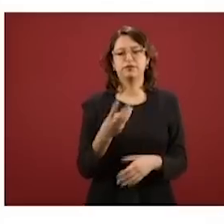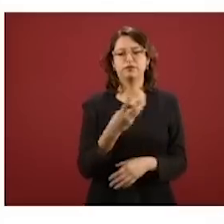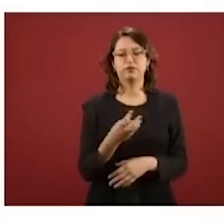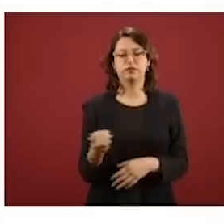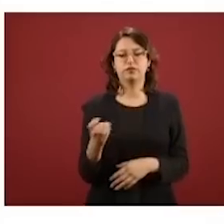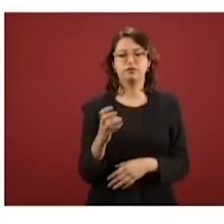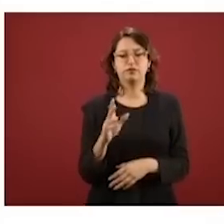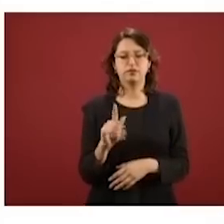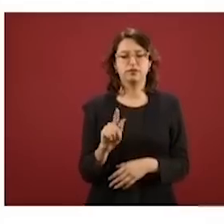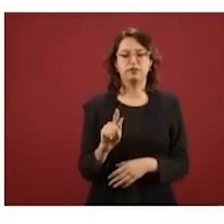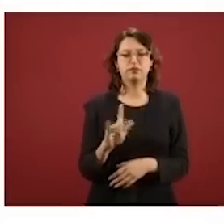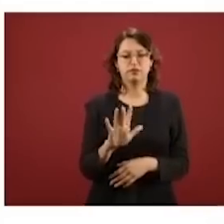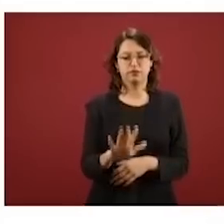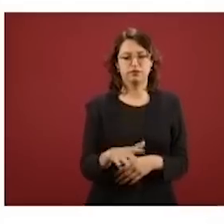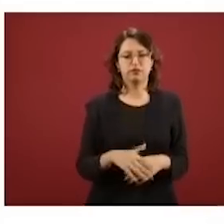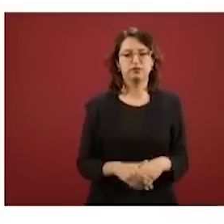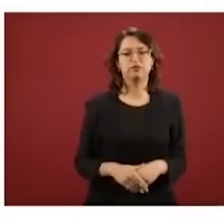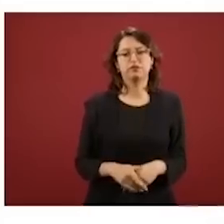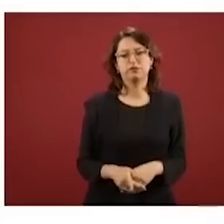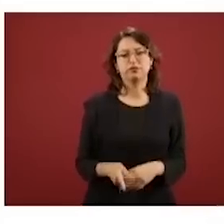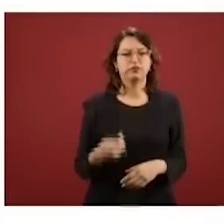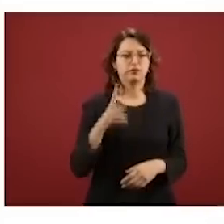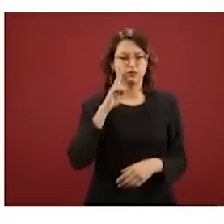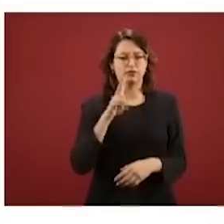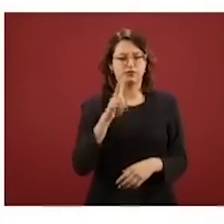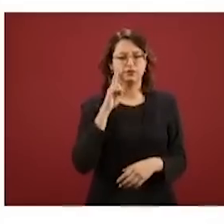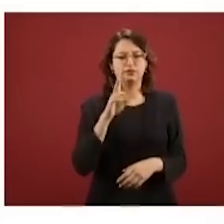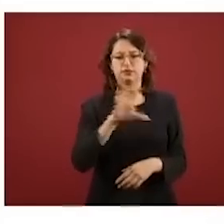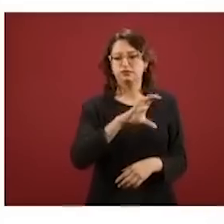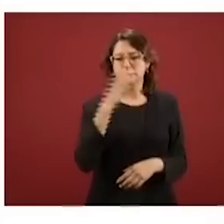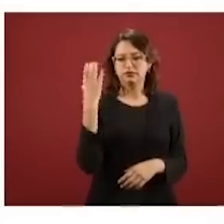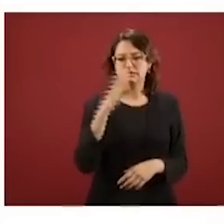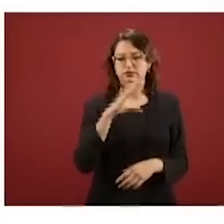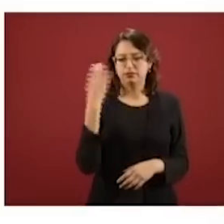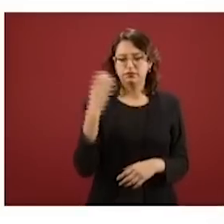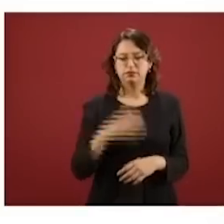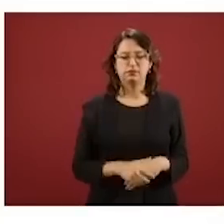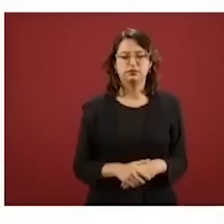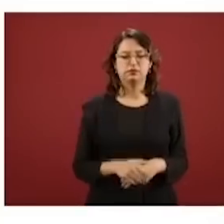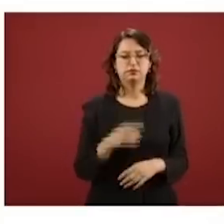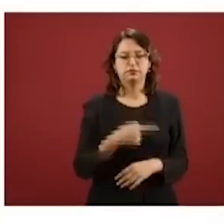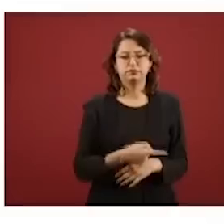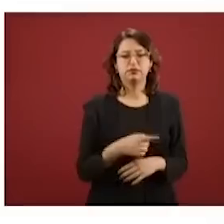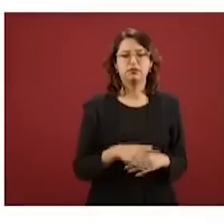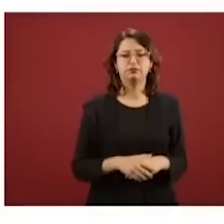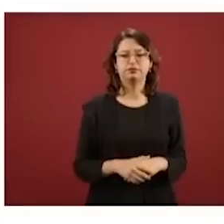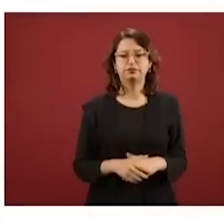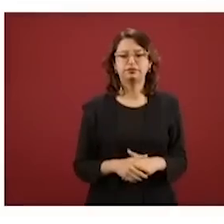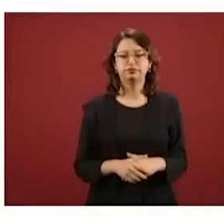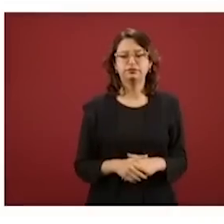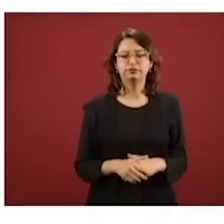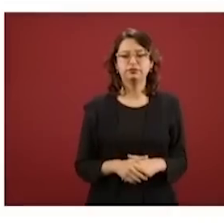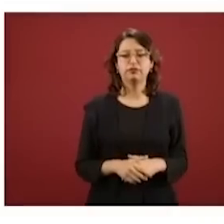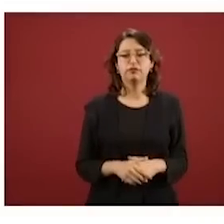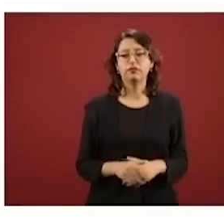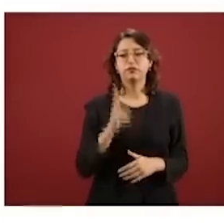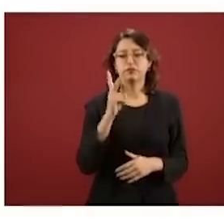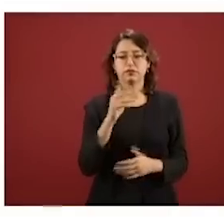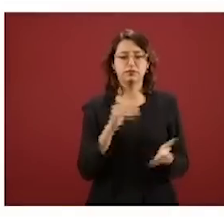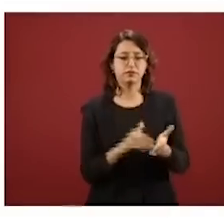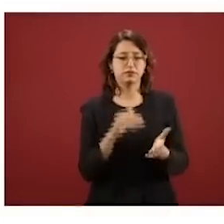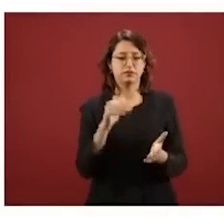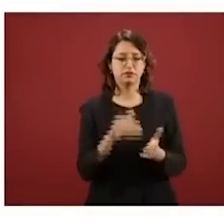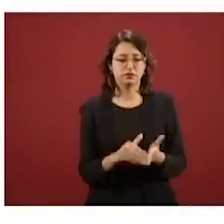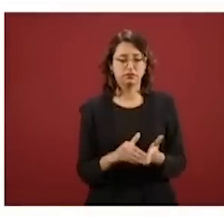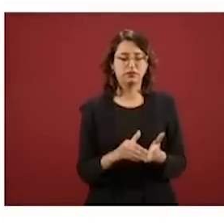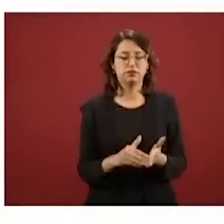5.375.000 pesos. Ahí están algunos ejemplos, los de los bienes inmuebles. Este es el Lamborghini que se vendió, este empezó en 2 millones,